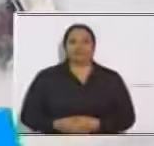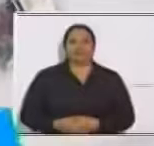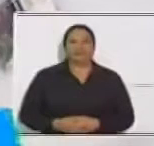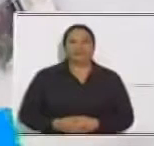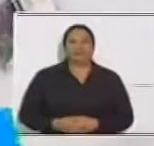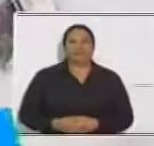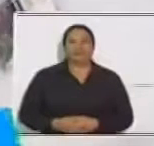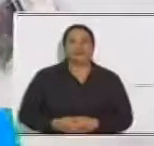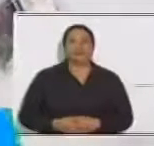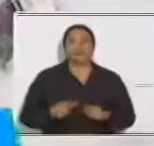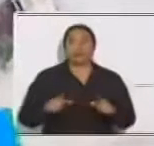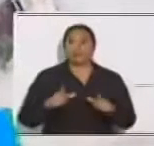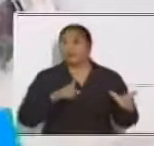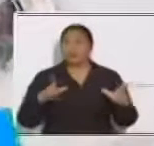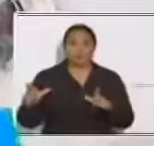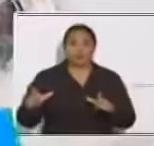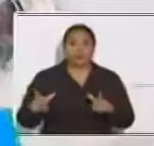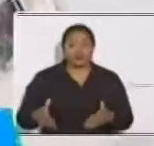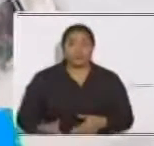¿Estamos listos?